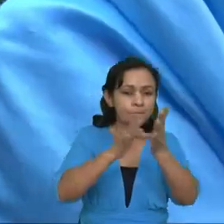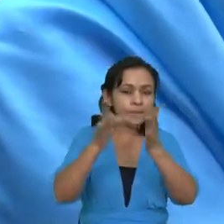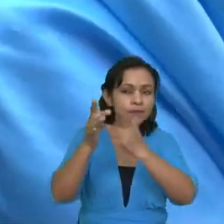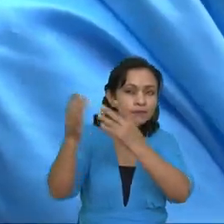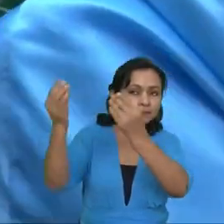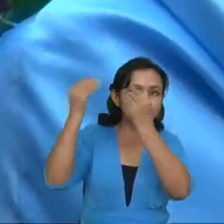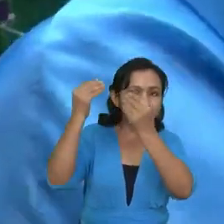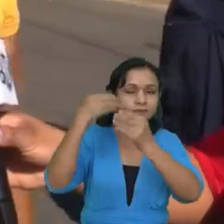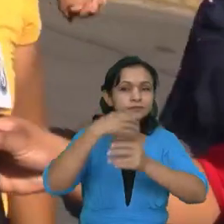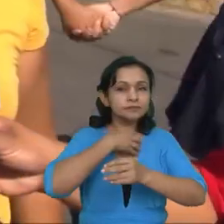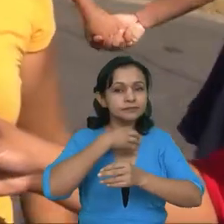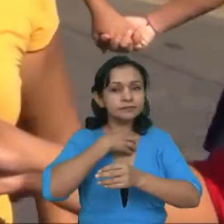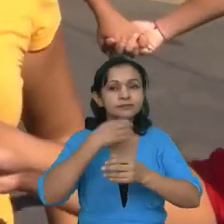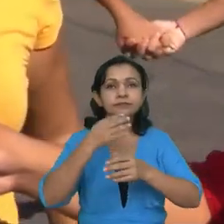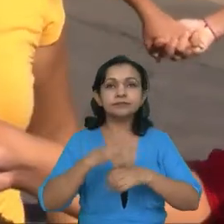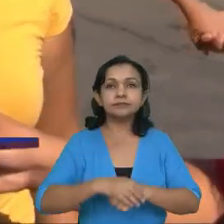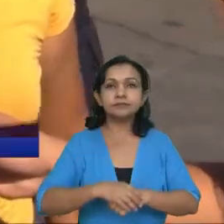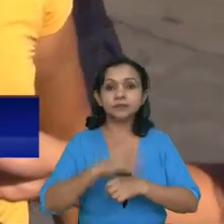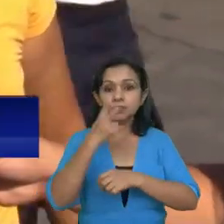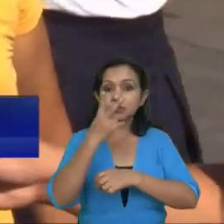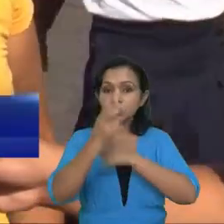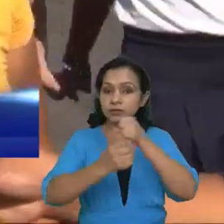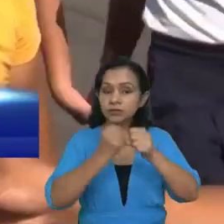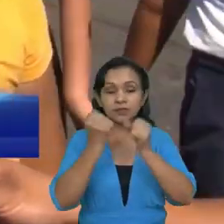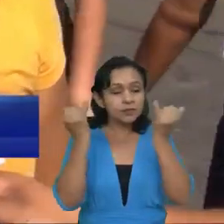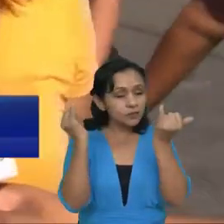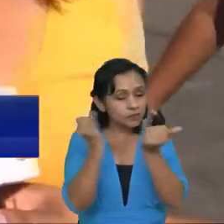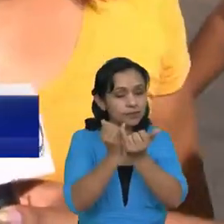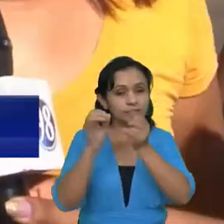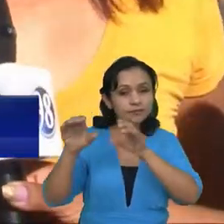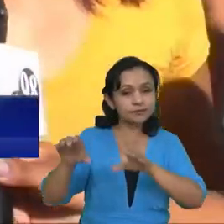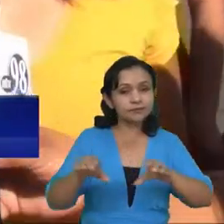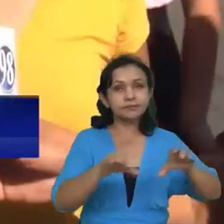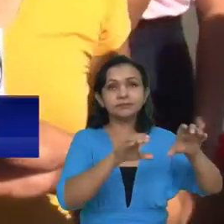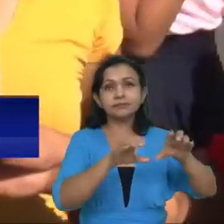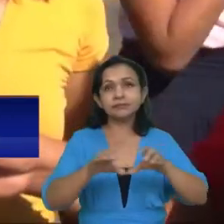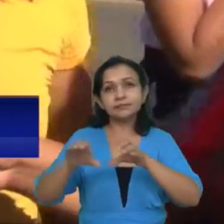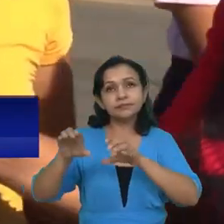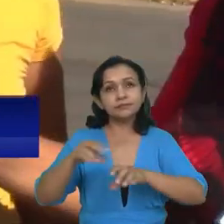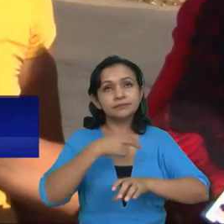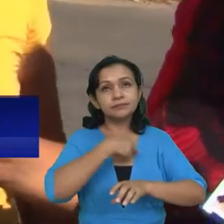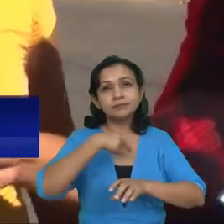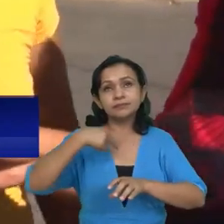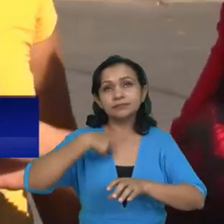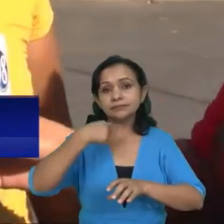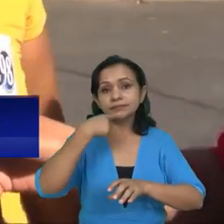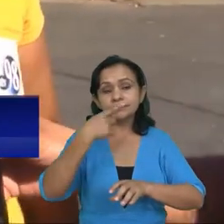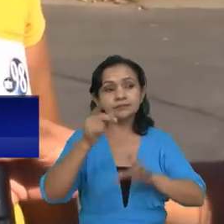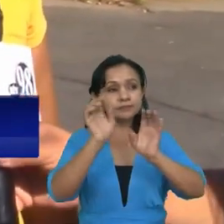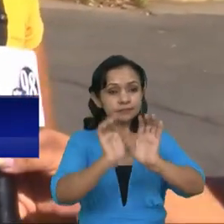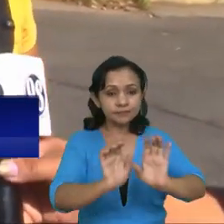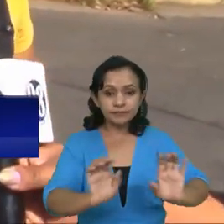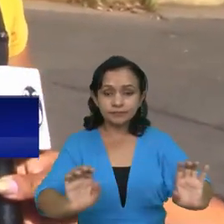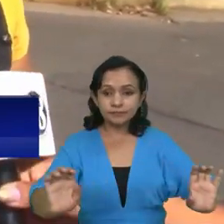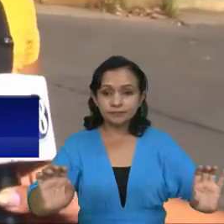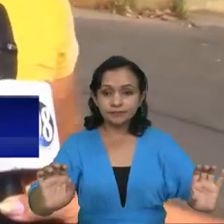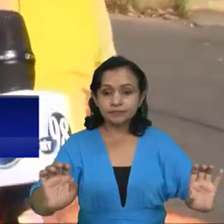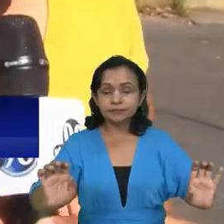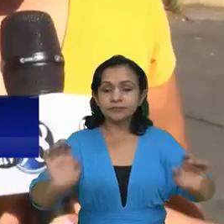antepasados a nosotros tenemos dos años estar con esta actividad esté aquí le estamos transmitiendo a los niños las